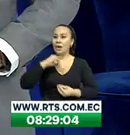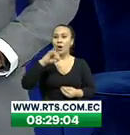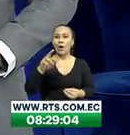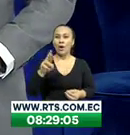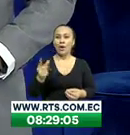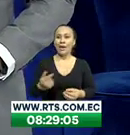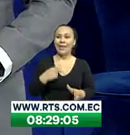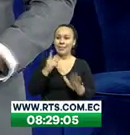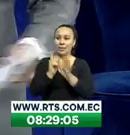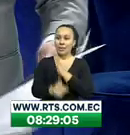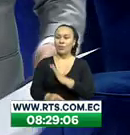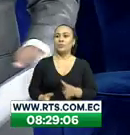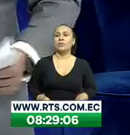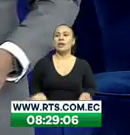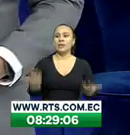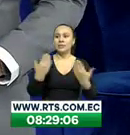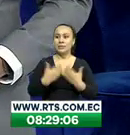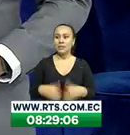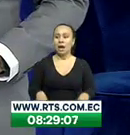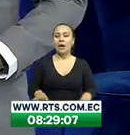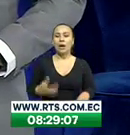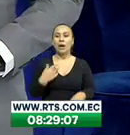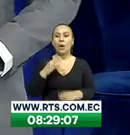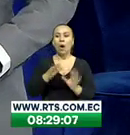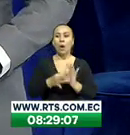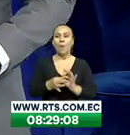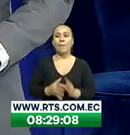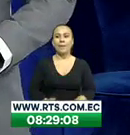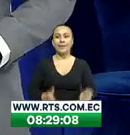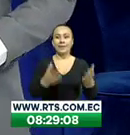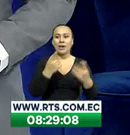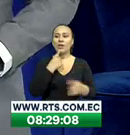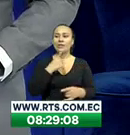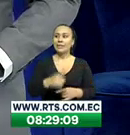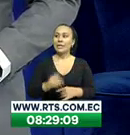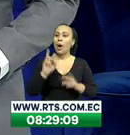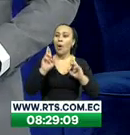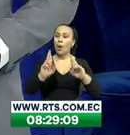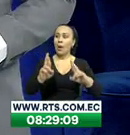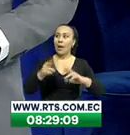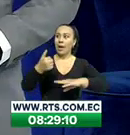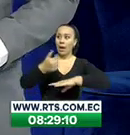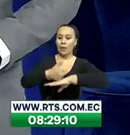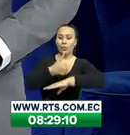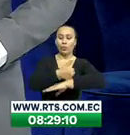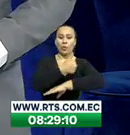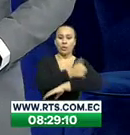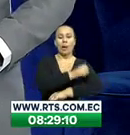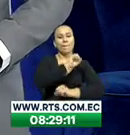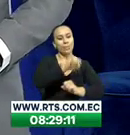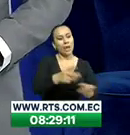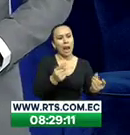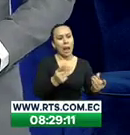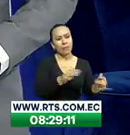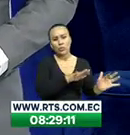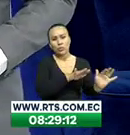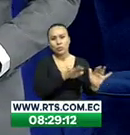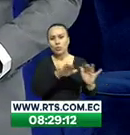puesta, presentada. Y como decía nuestro compañero, ojalá que las autoridades vayan lo más pronto posible para